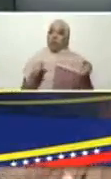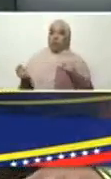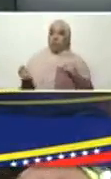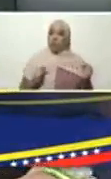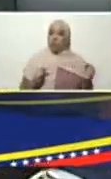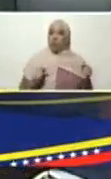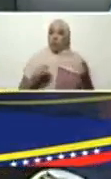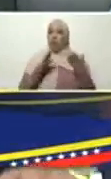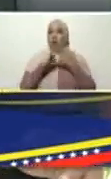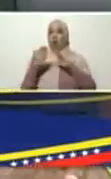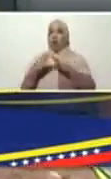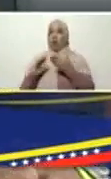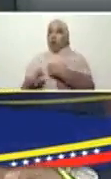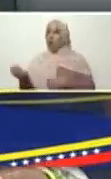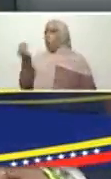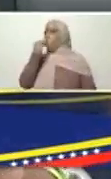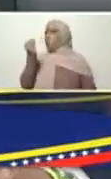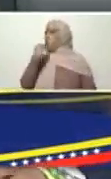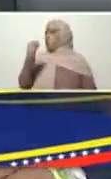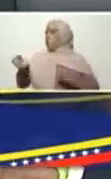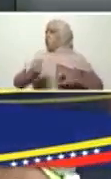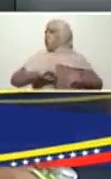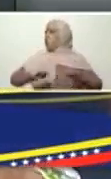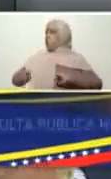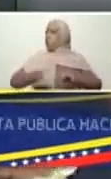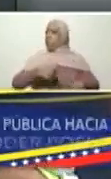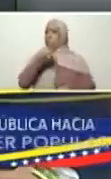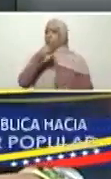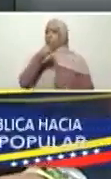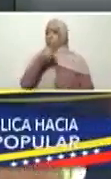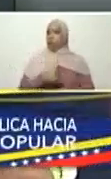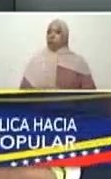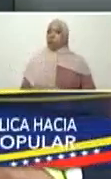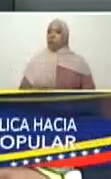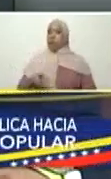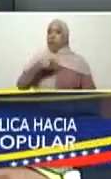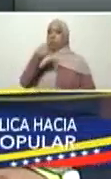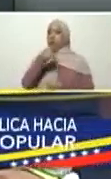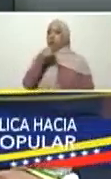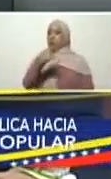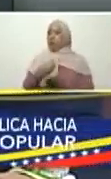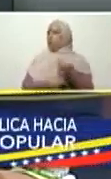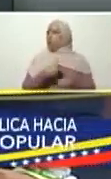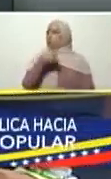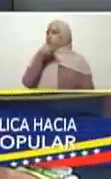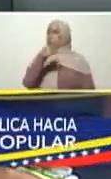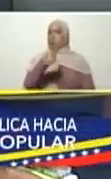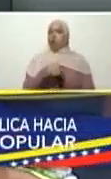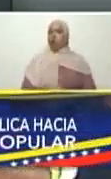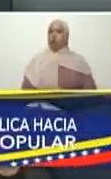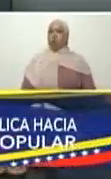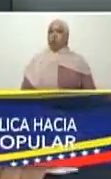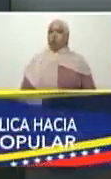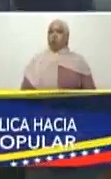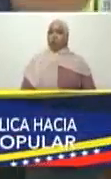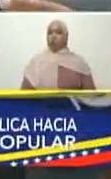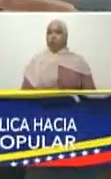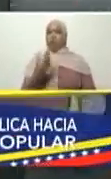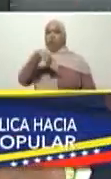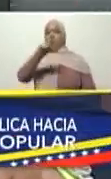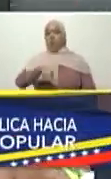las casas de alimentación, Movimiento Somos Venezuela, no decimos que no estén en el territorio porque lo están y bastante que trabajan, pero hay que buscar la forma de cómo